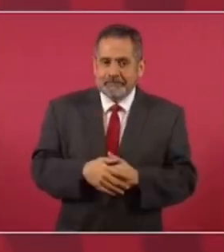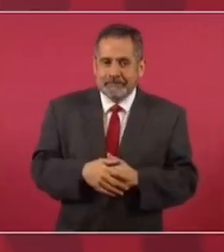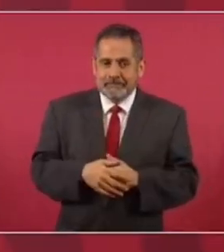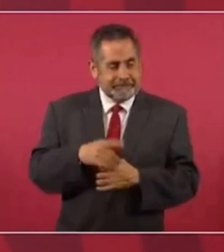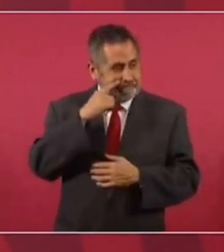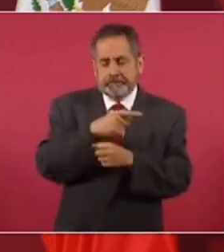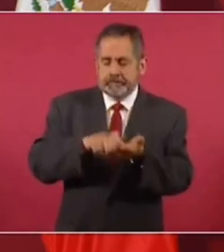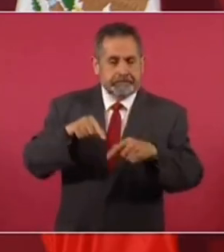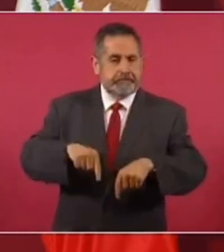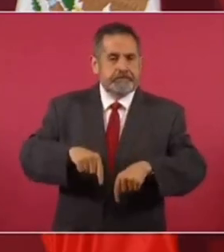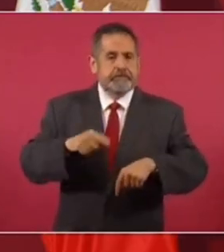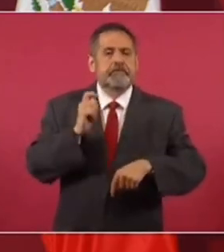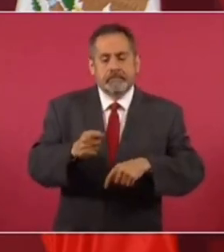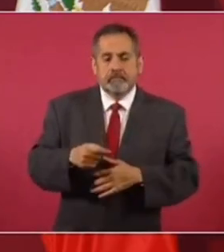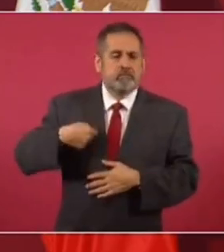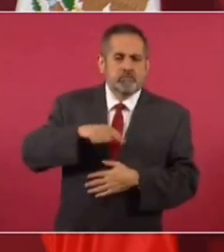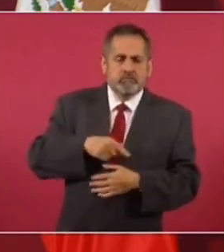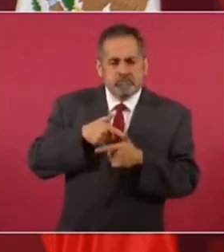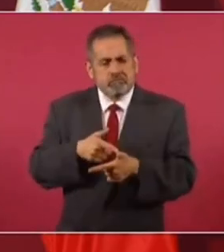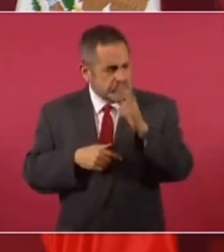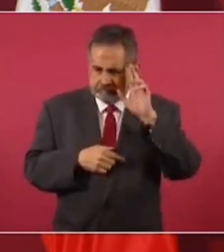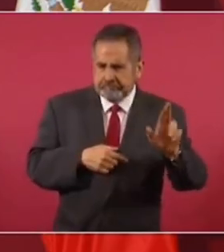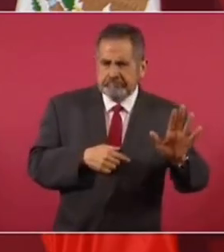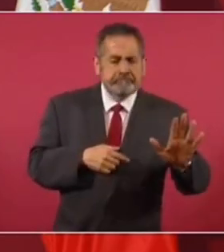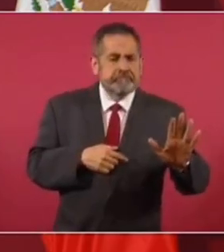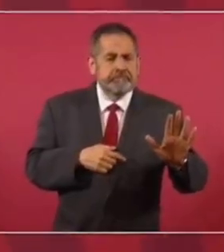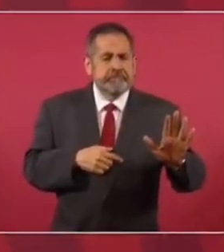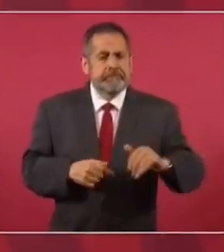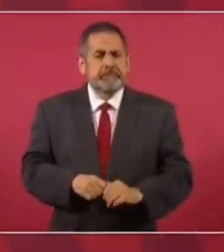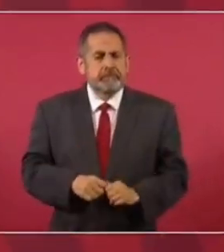de cobro por evento. Y nosotros vamos a ser respetuosos siempre